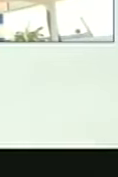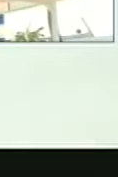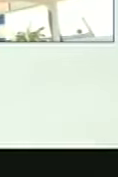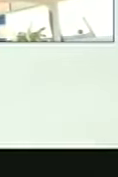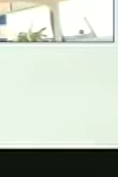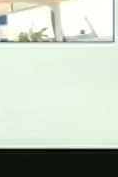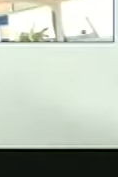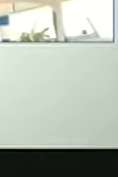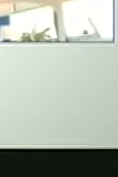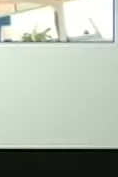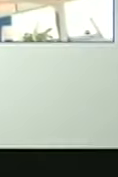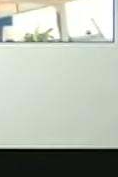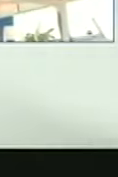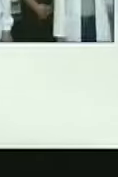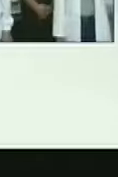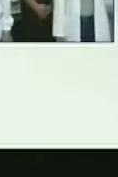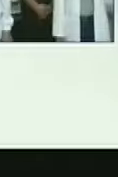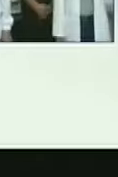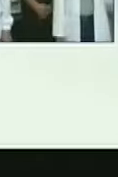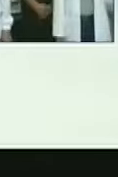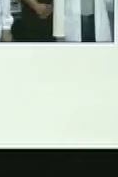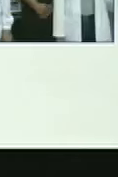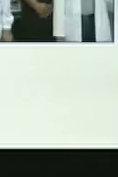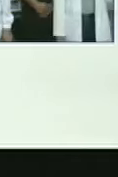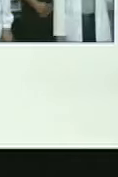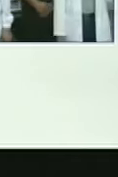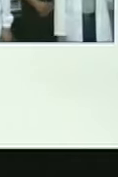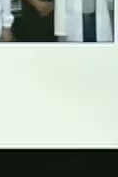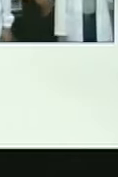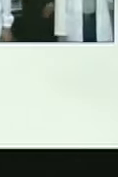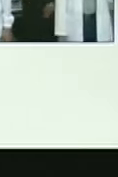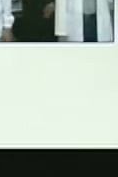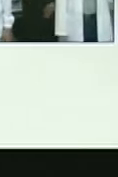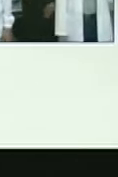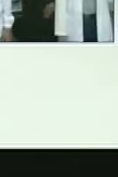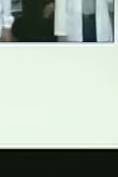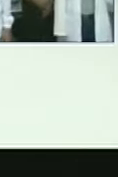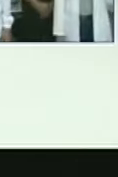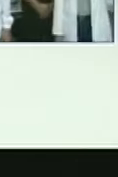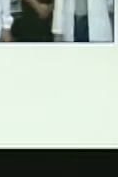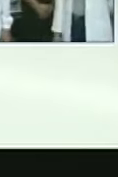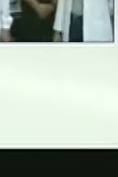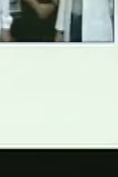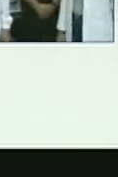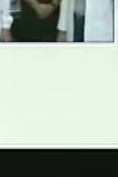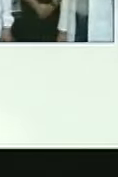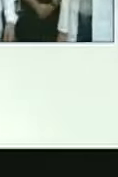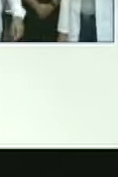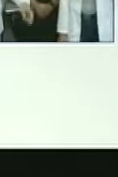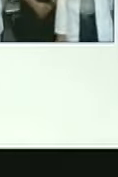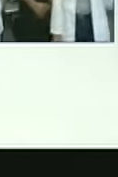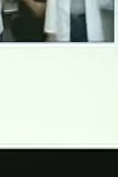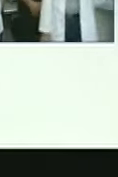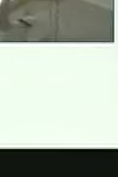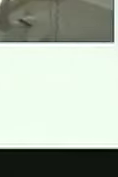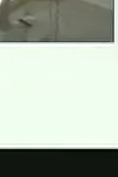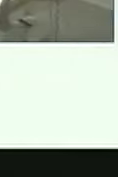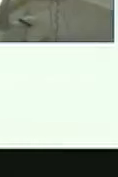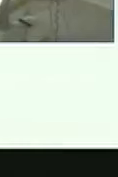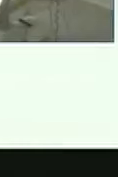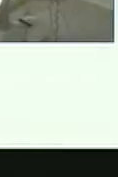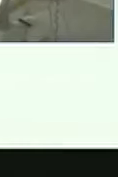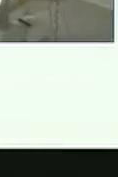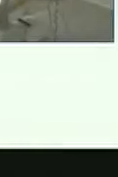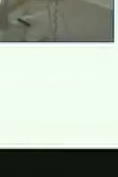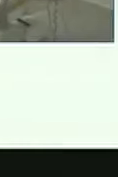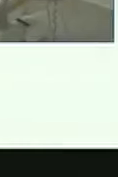Unos caramelos así redondos, que traían azúcar. Además, por arriba, no me acuerdo cómo se llamaba. Lo vendía en una bolsa transparente.